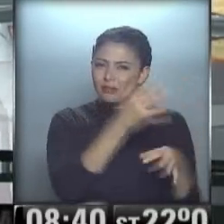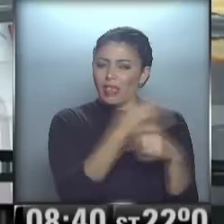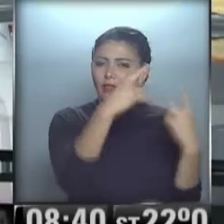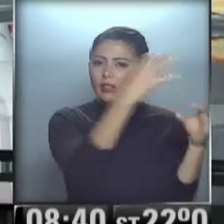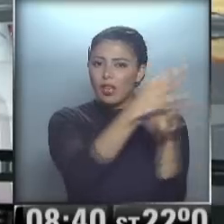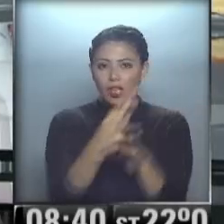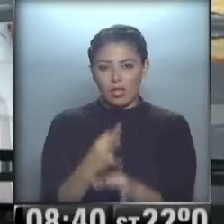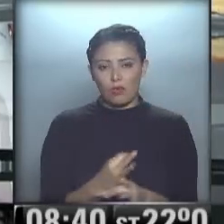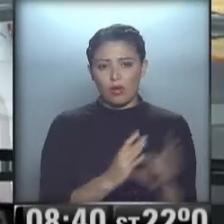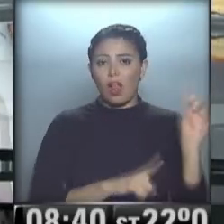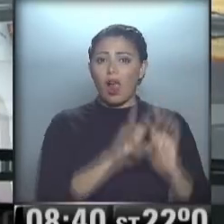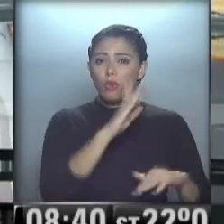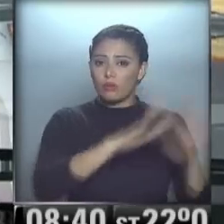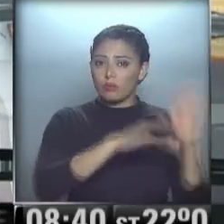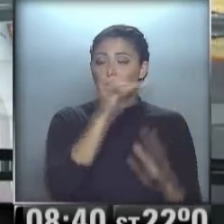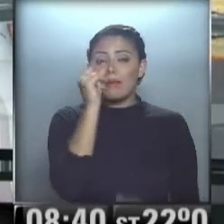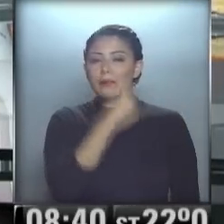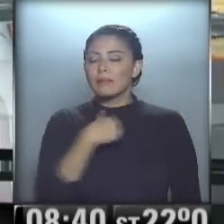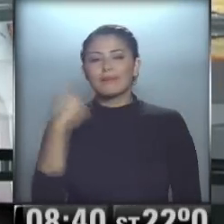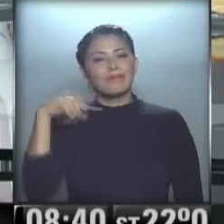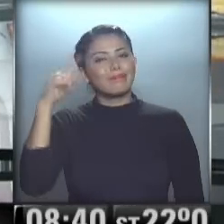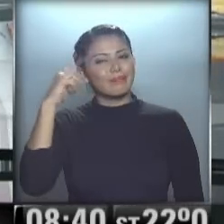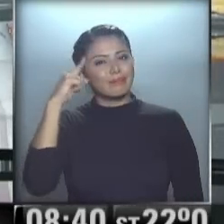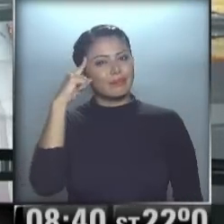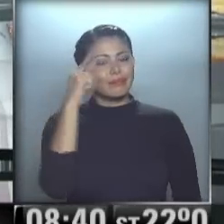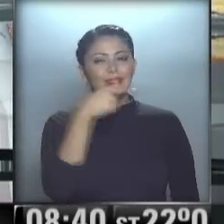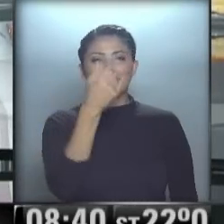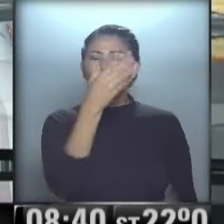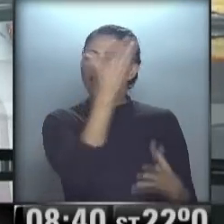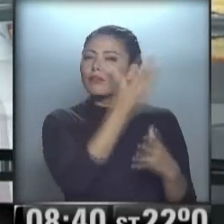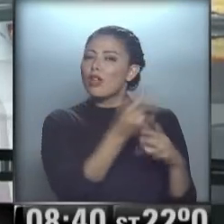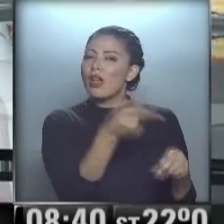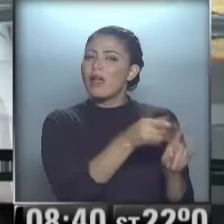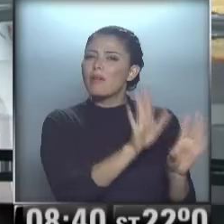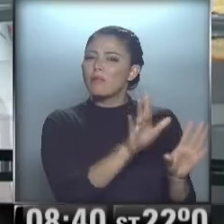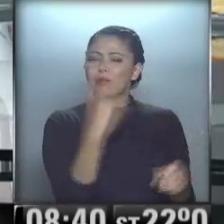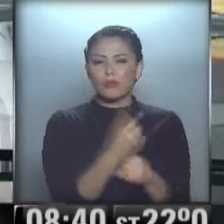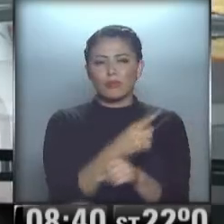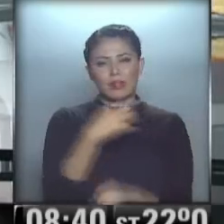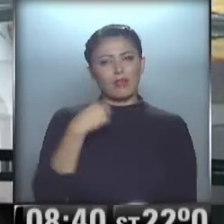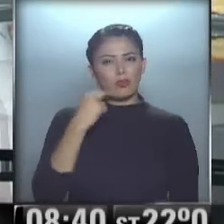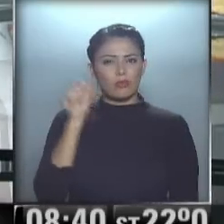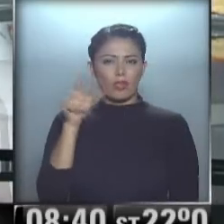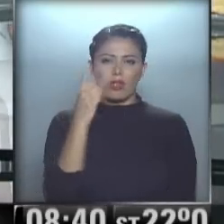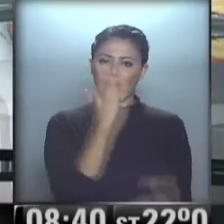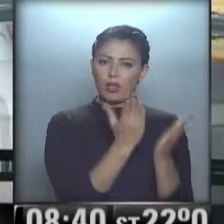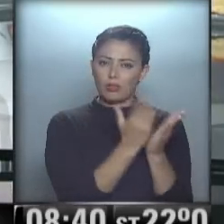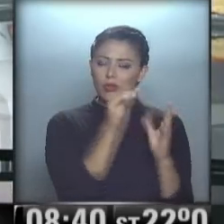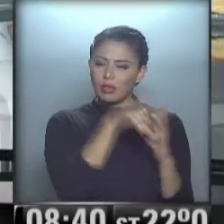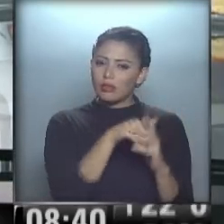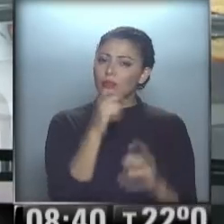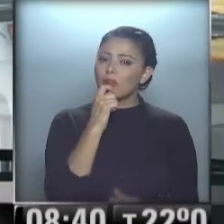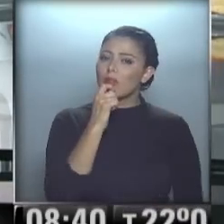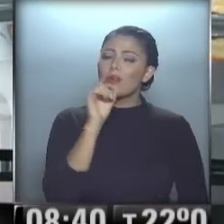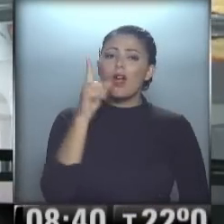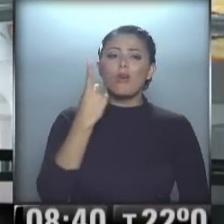escuelas se han hecho obras que los padres entienden que no son las adecuadas para que sus hijos cursen los estudios estamos hablando de